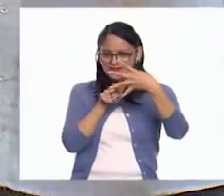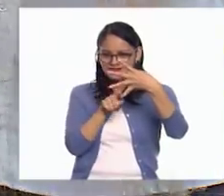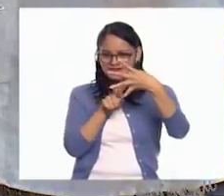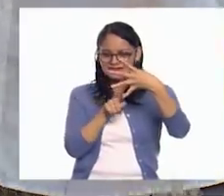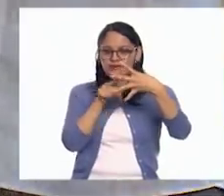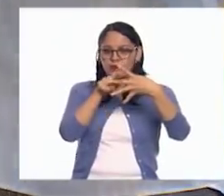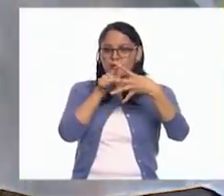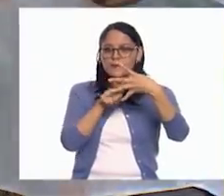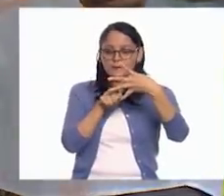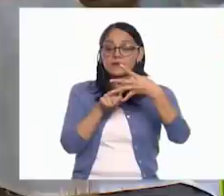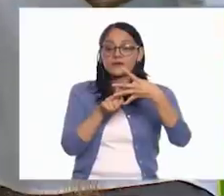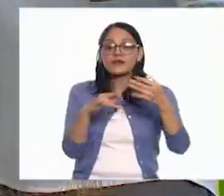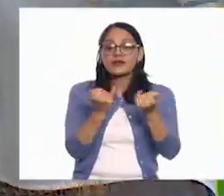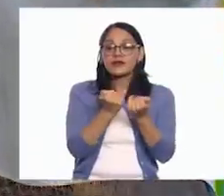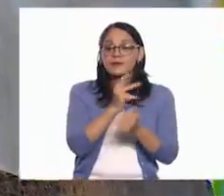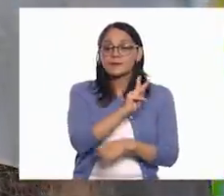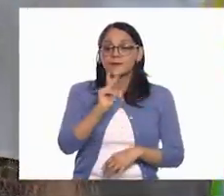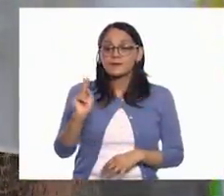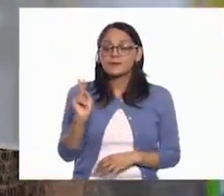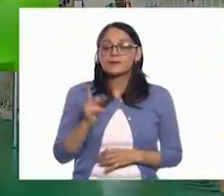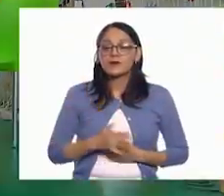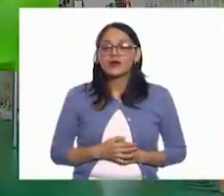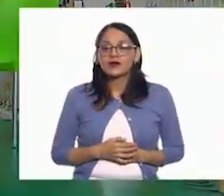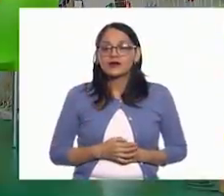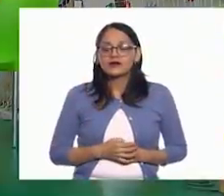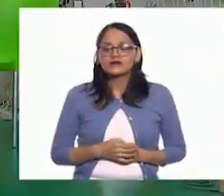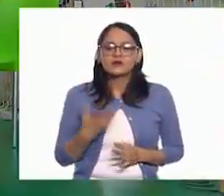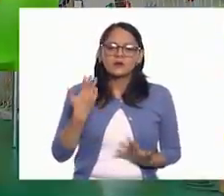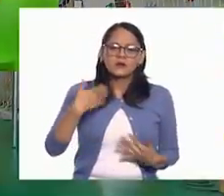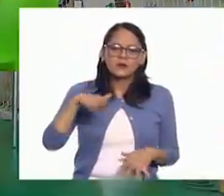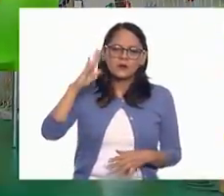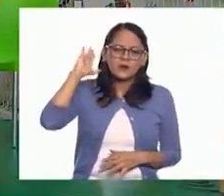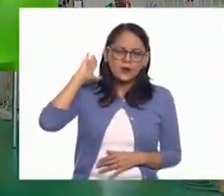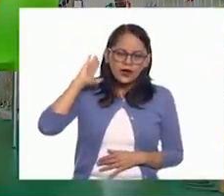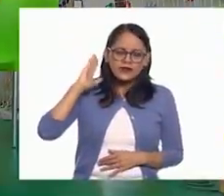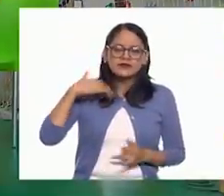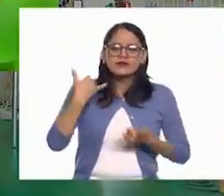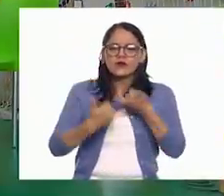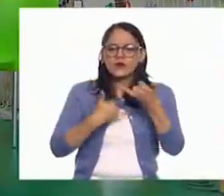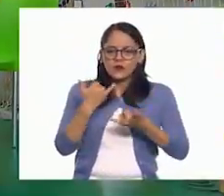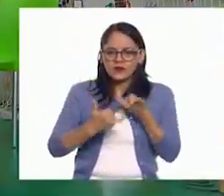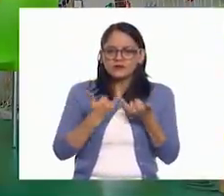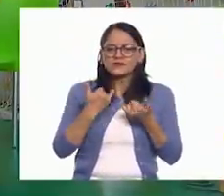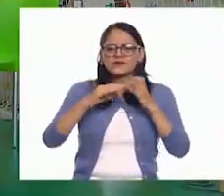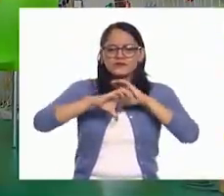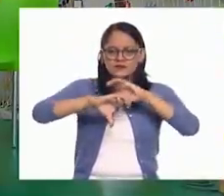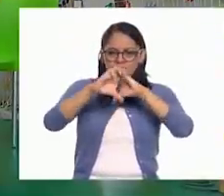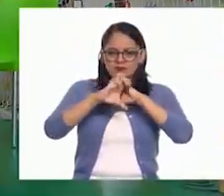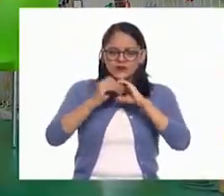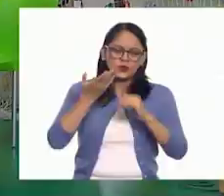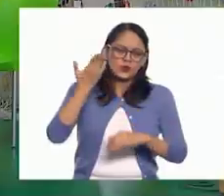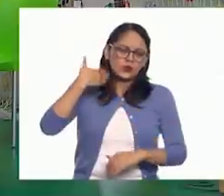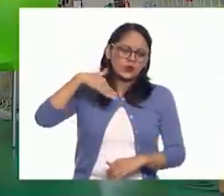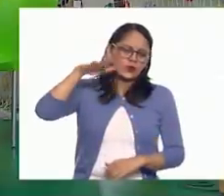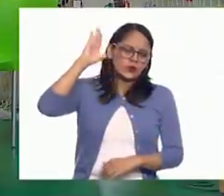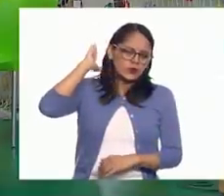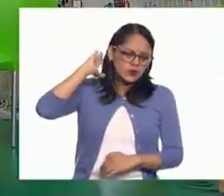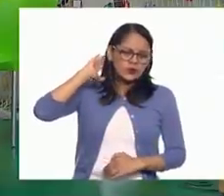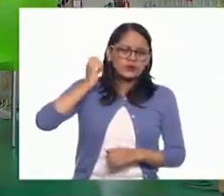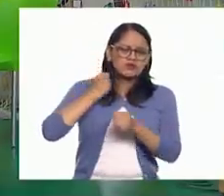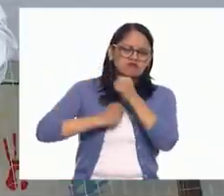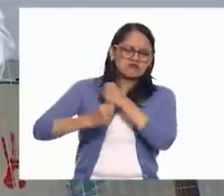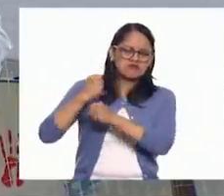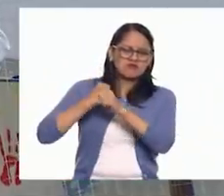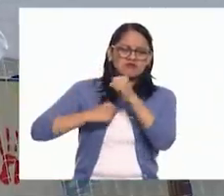Estas atarrayas son iguales a los viejos juegos y canciones de hace mucho,